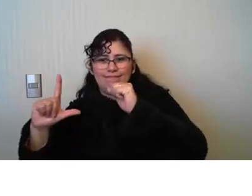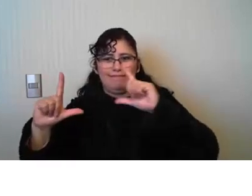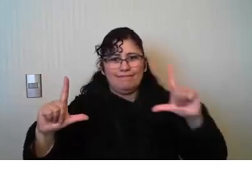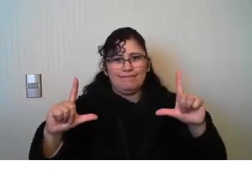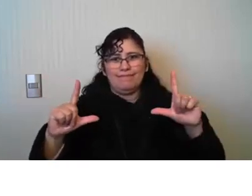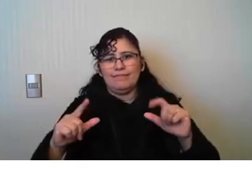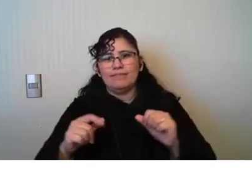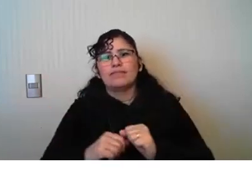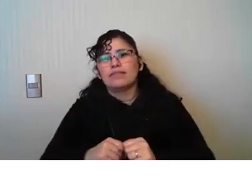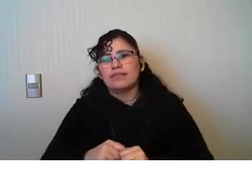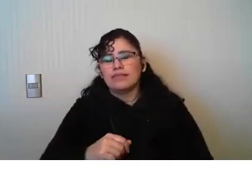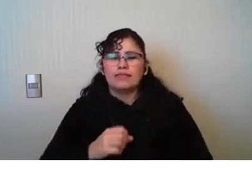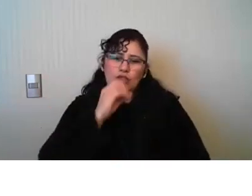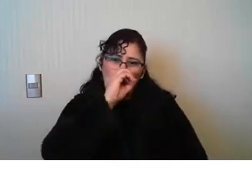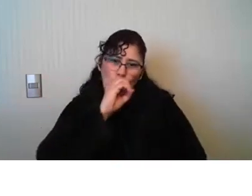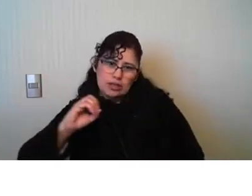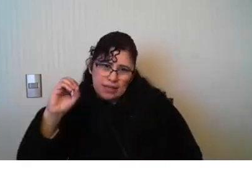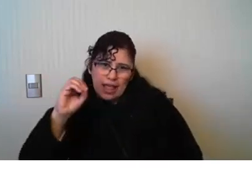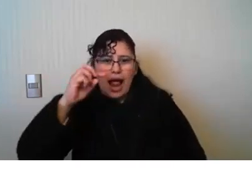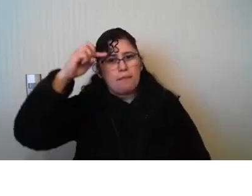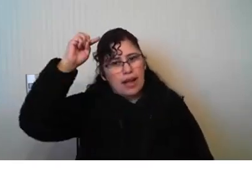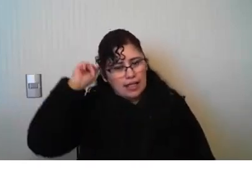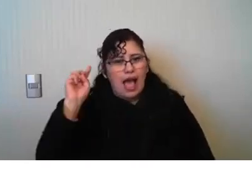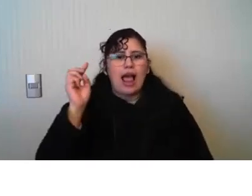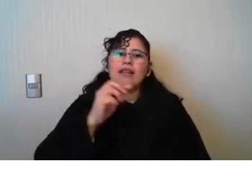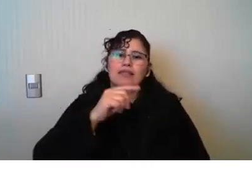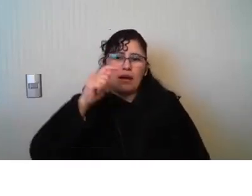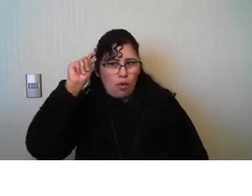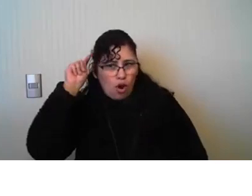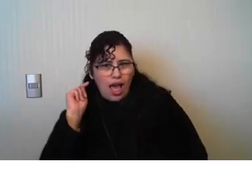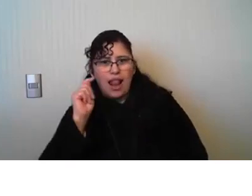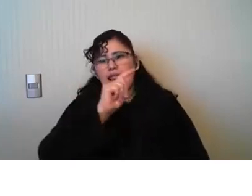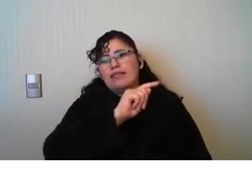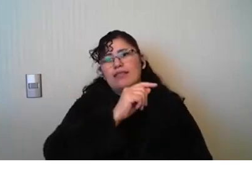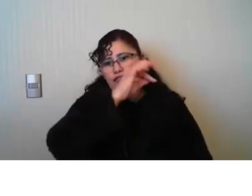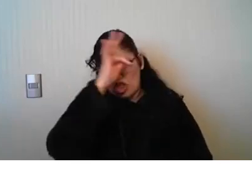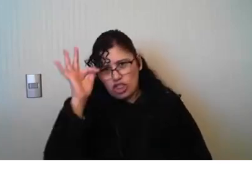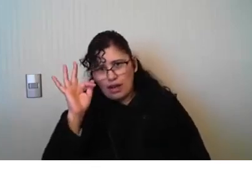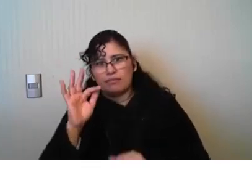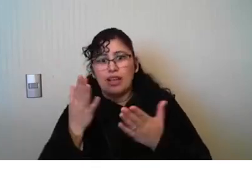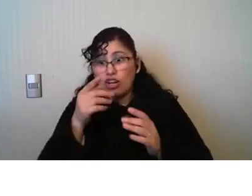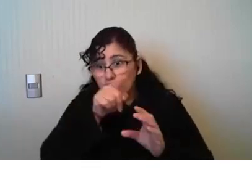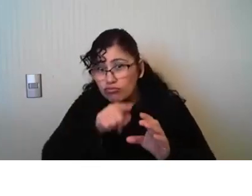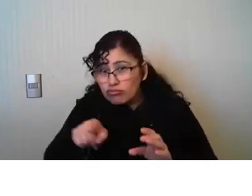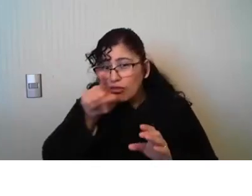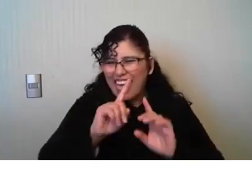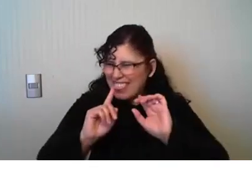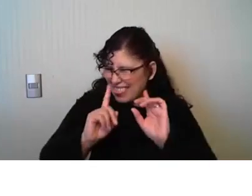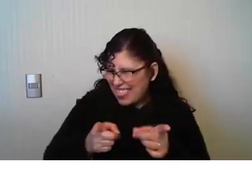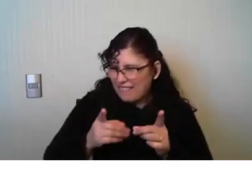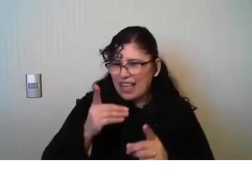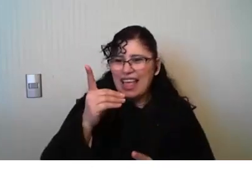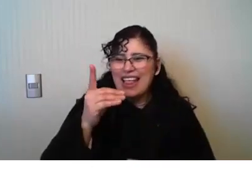parietal, occipital y temporal. Y marcado aquí, un círculo rojo, donde debiese estar ubicado en